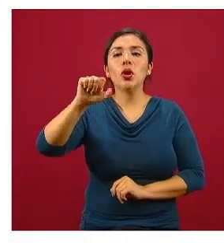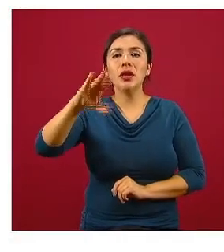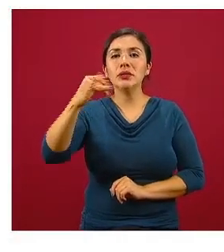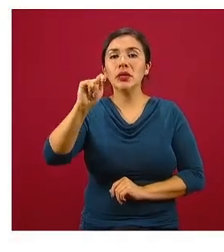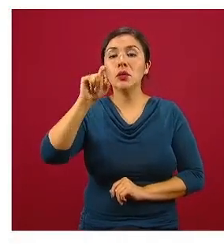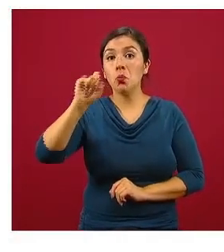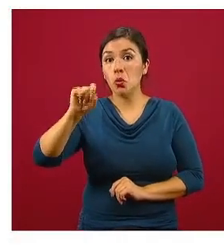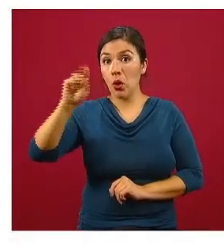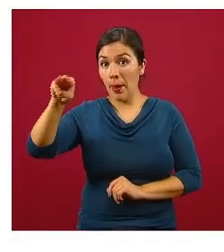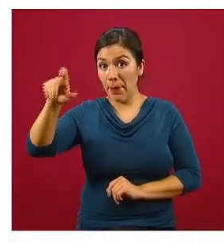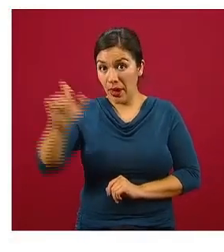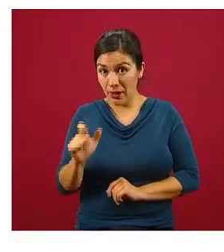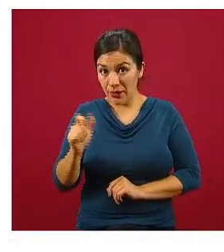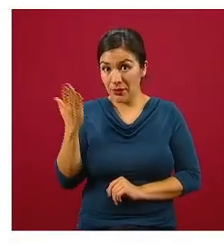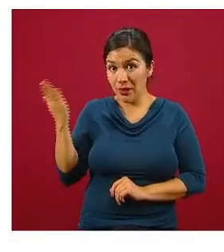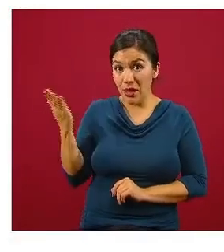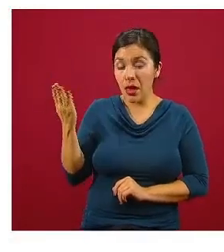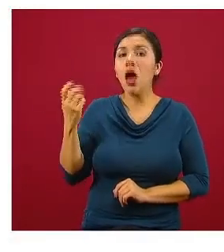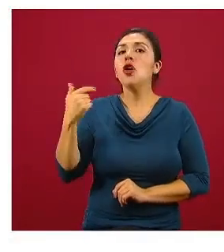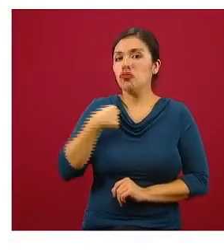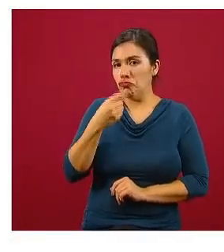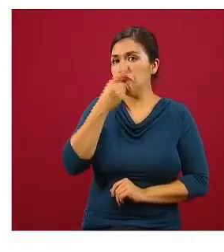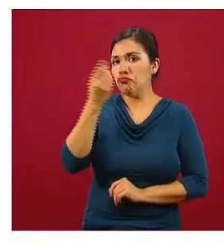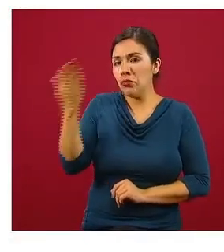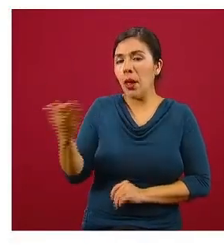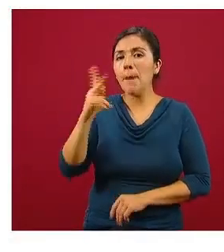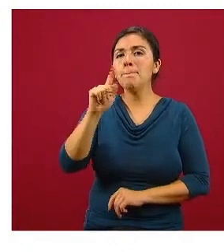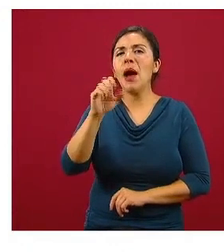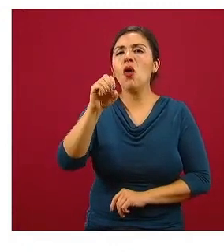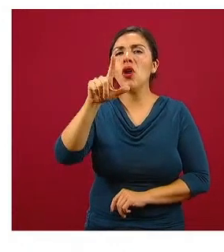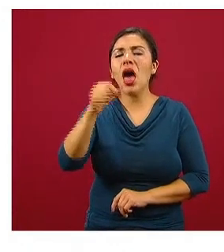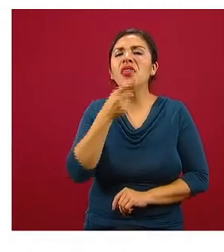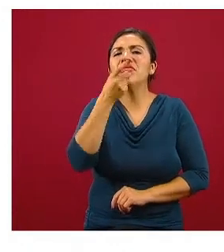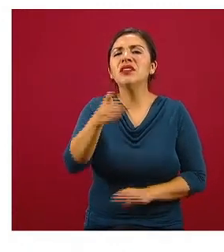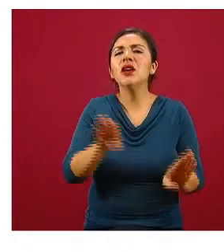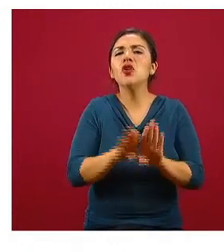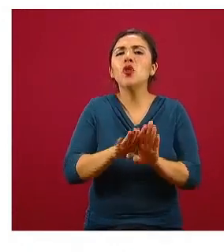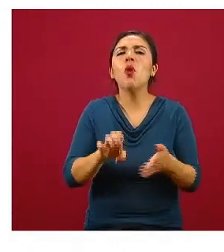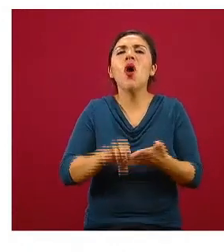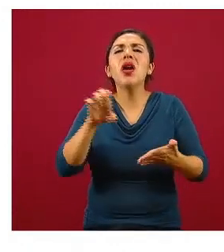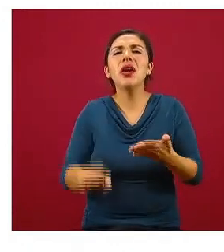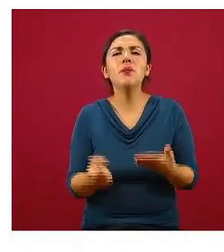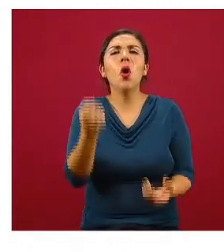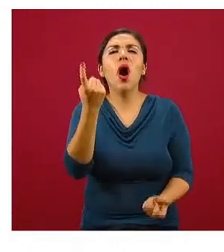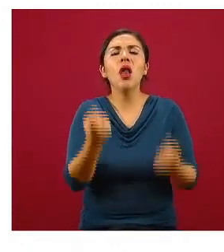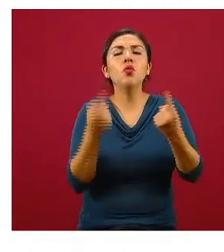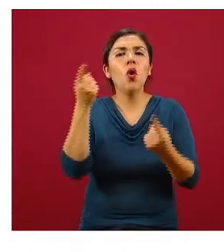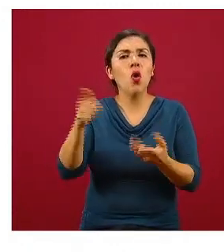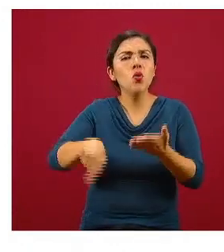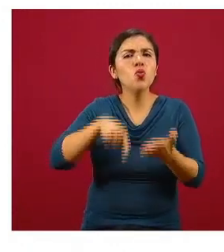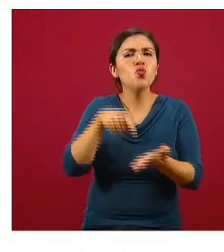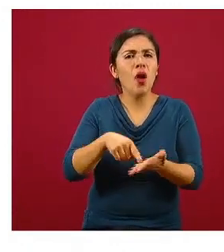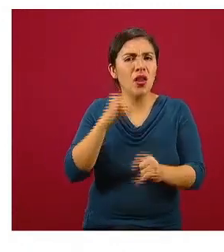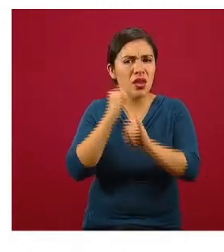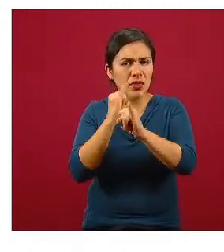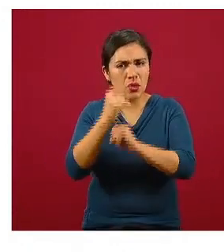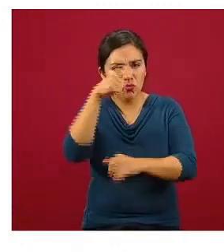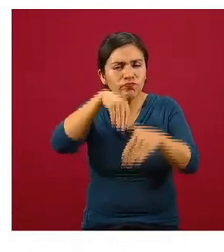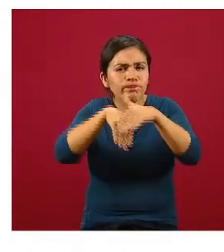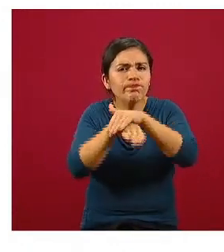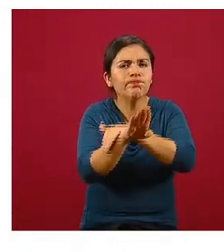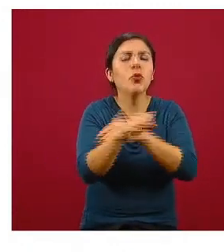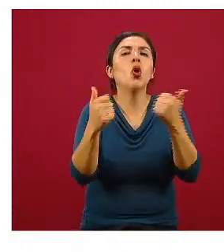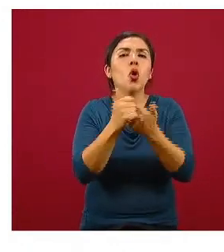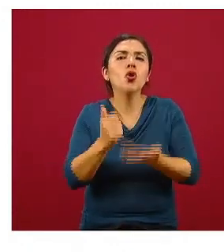coronavirus.conacit.mx, y le voy a pedir a Paola que les dé algunos ejemplos de el sitio, que navegue